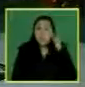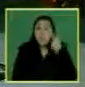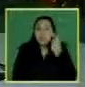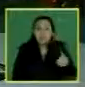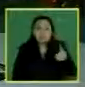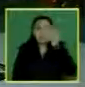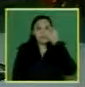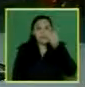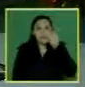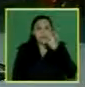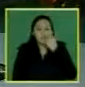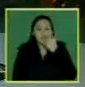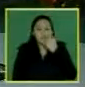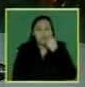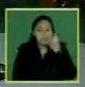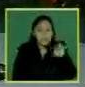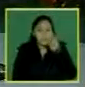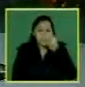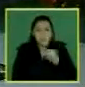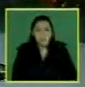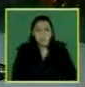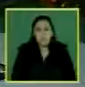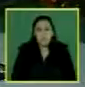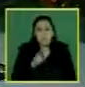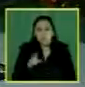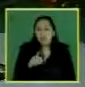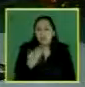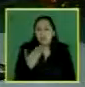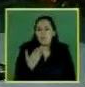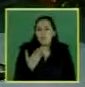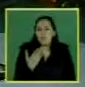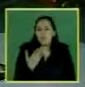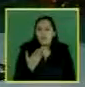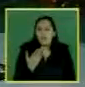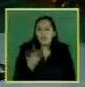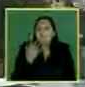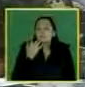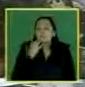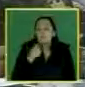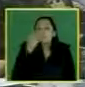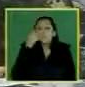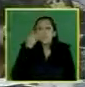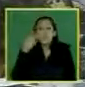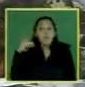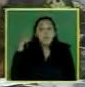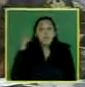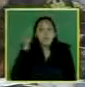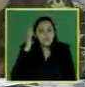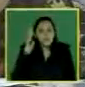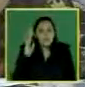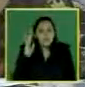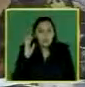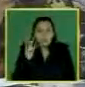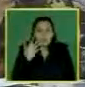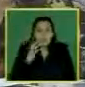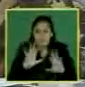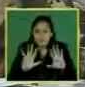cosa impresionante. Eso es un absurdo. Imagínate tú, y me pone sus manitos y